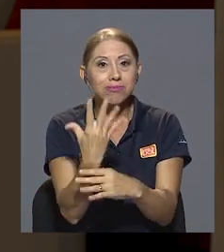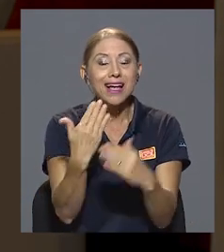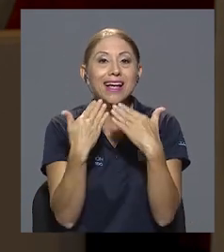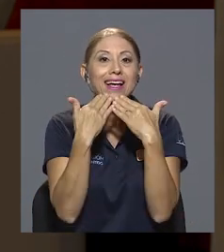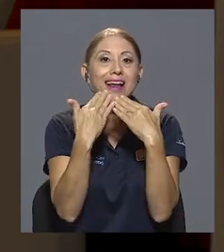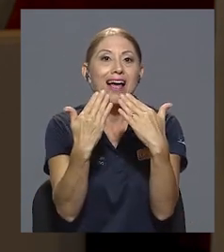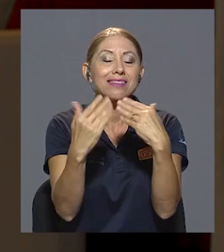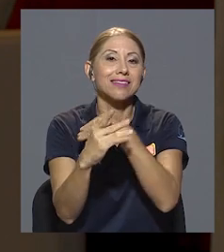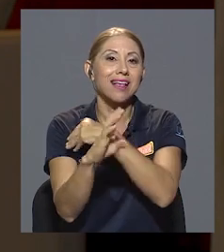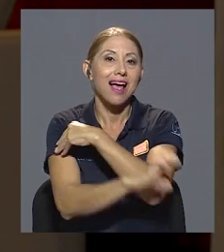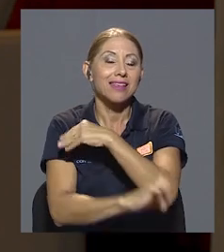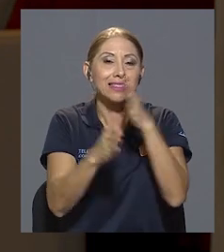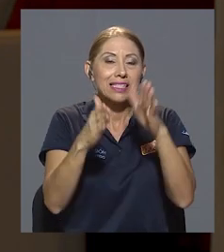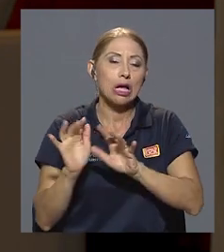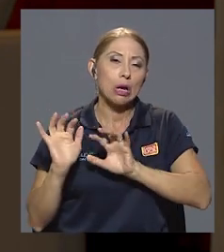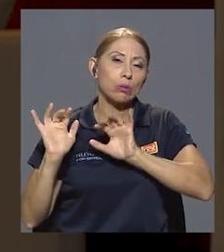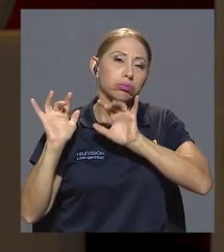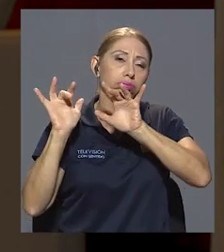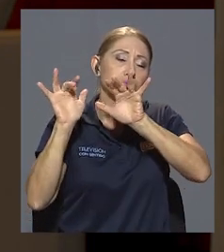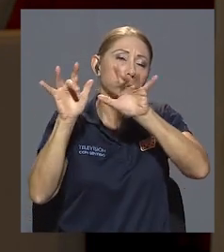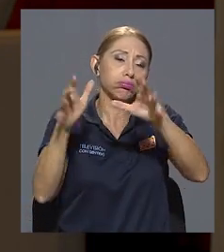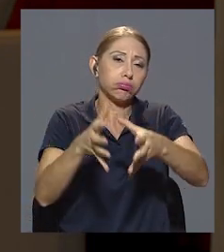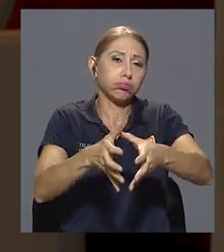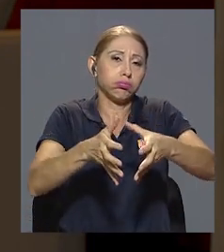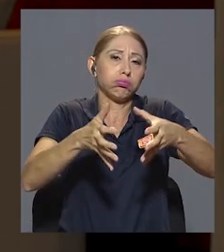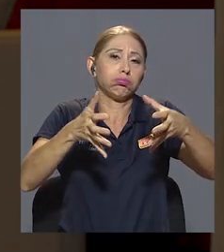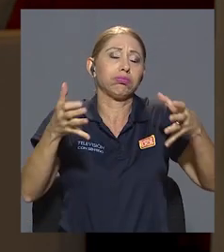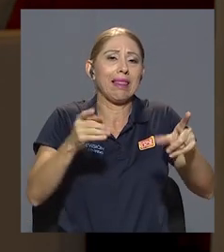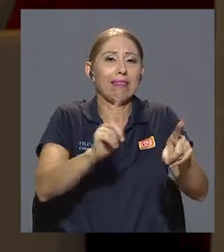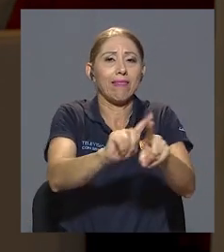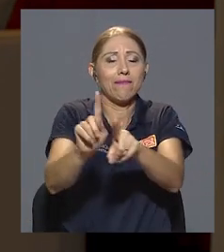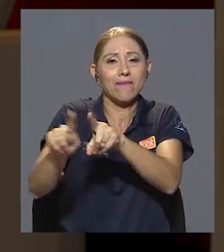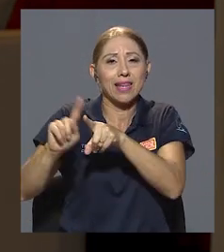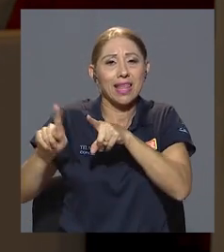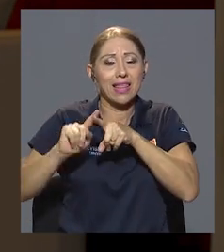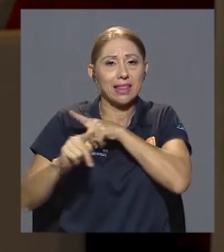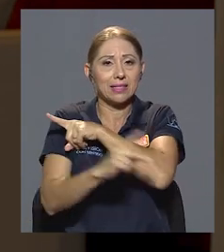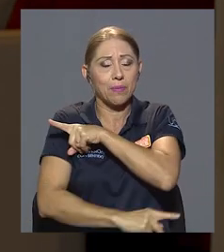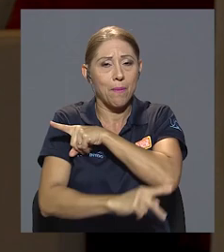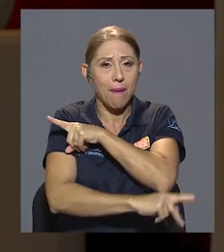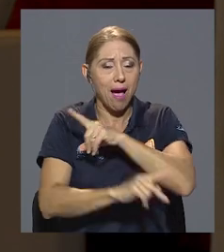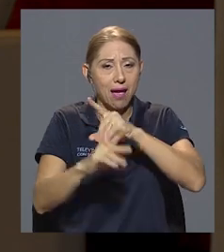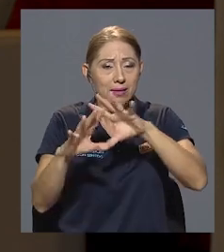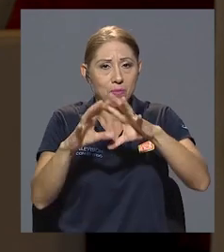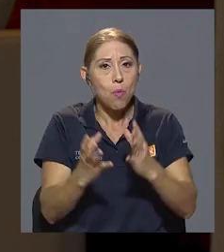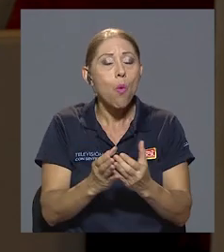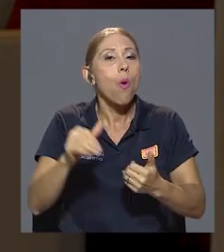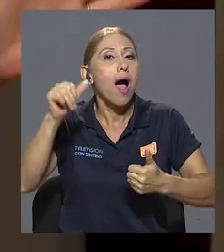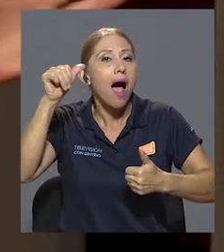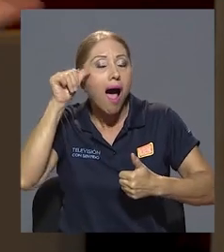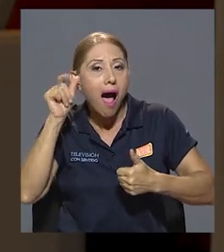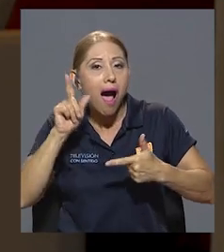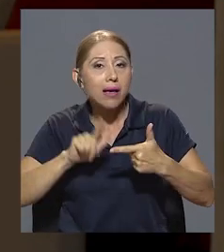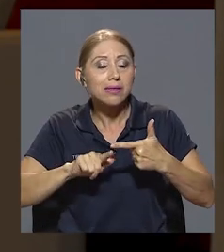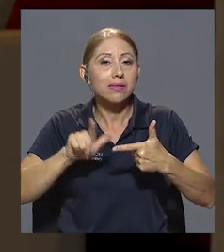migraciones y realmente masivas y provenientes de muy diferentes latitudes del planeta de